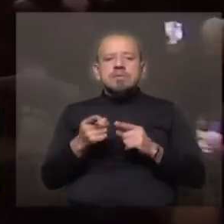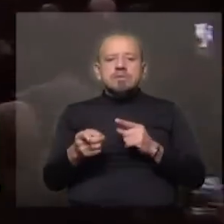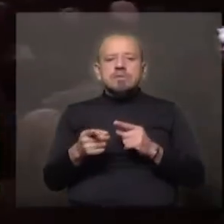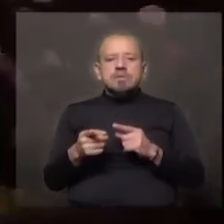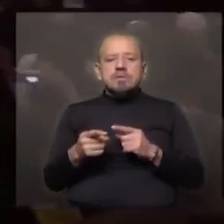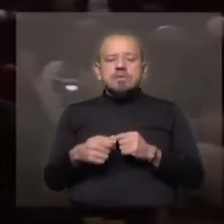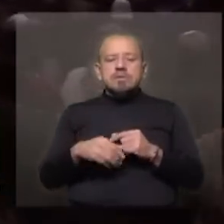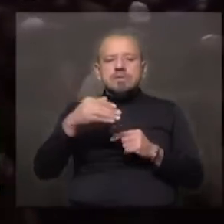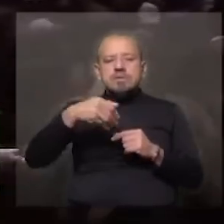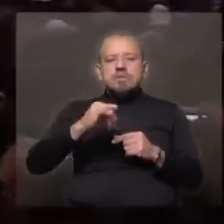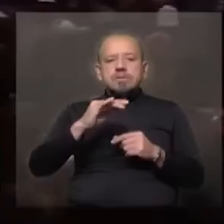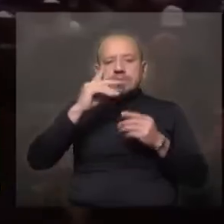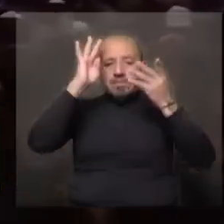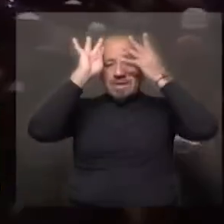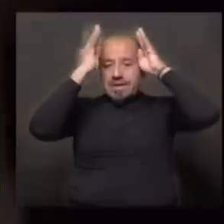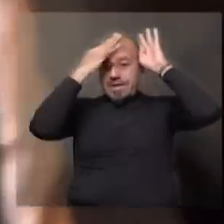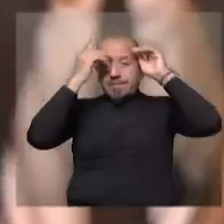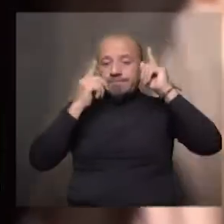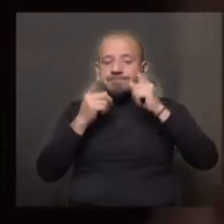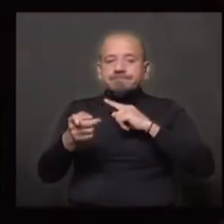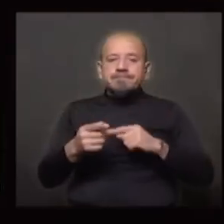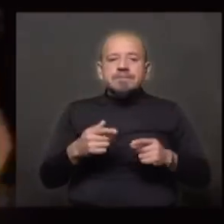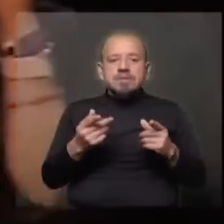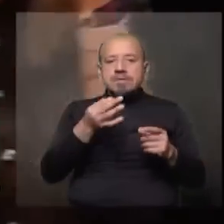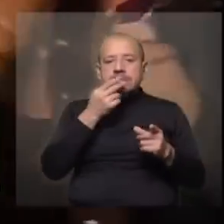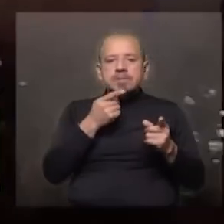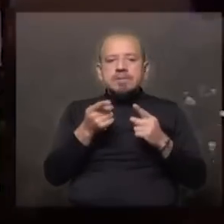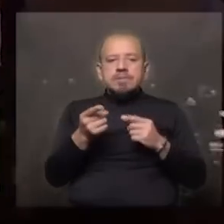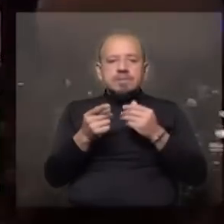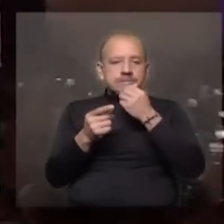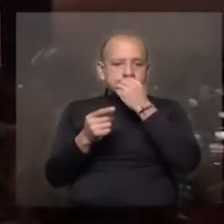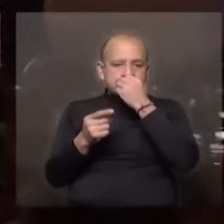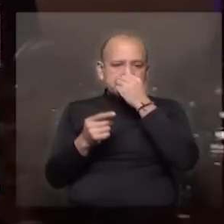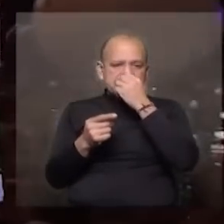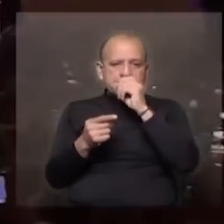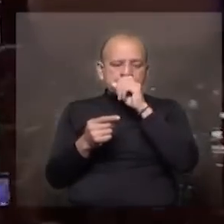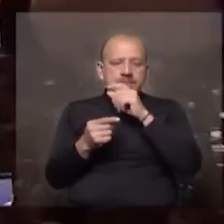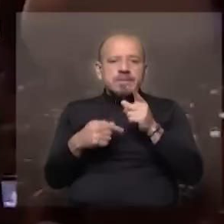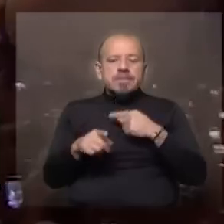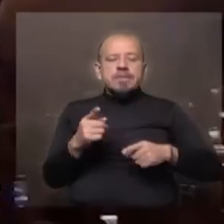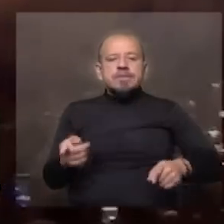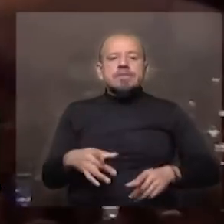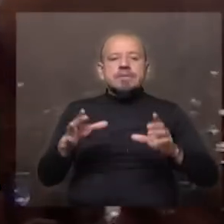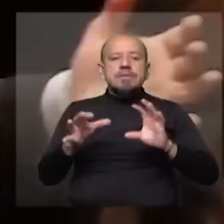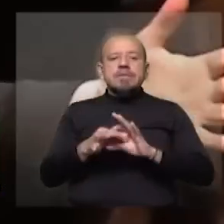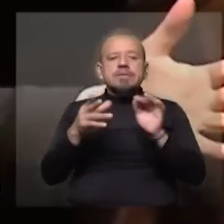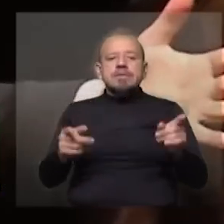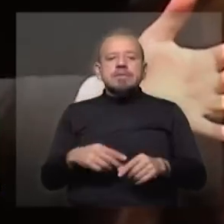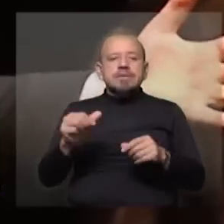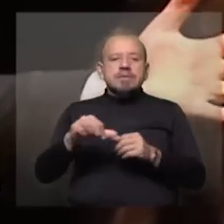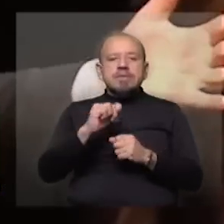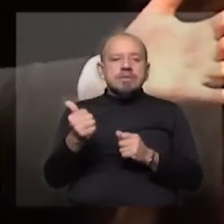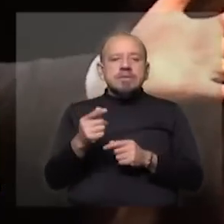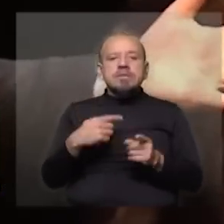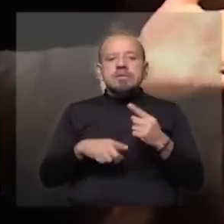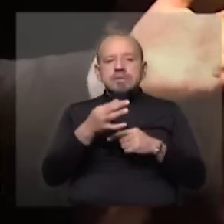de Javier Miley en el Movistar arena de Buenos Aires donde afirmó aclamado por sus seguidores que es probable que la libertad avanza gane en primera vuelta y